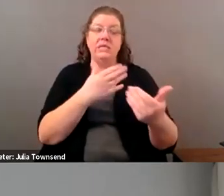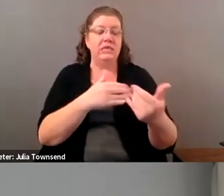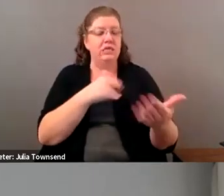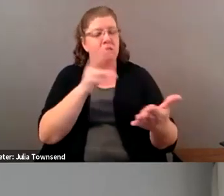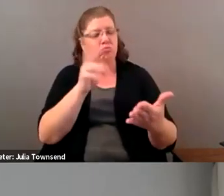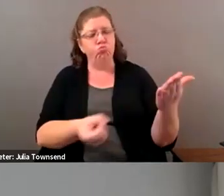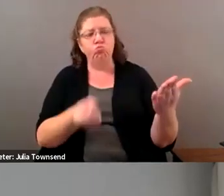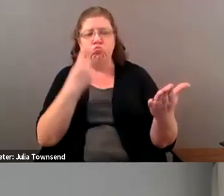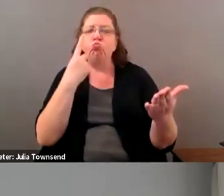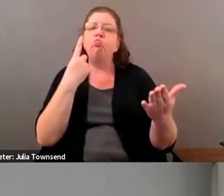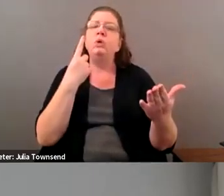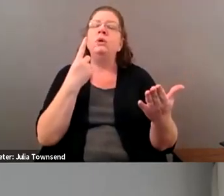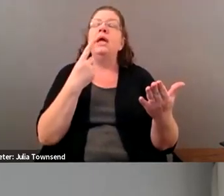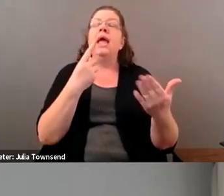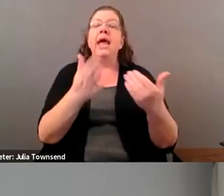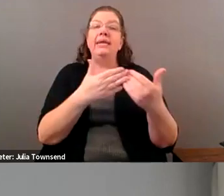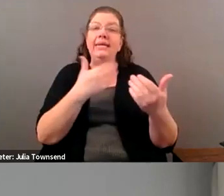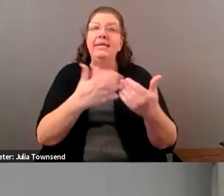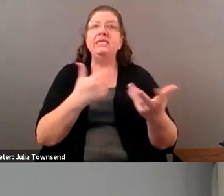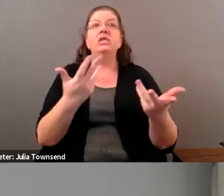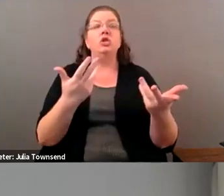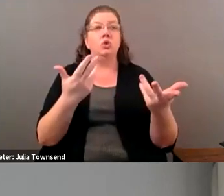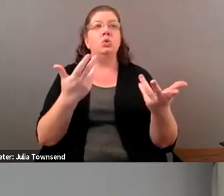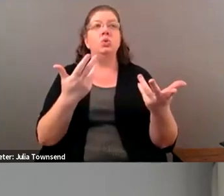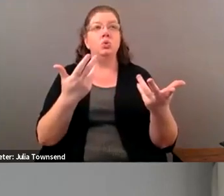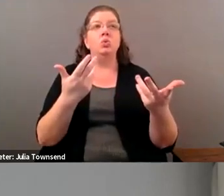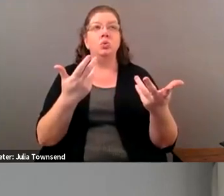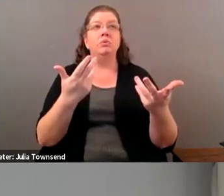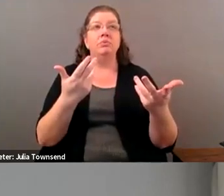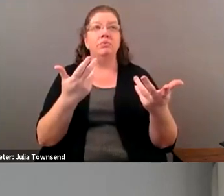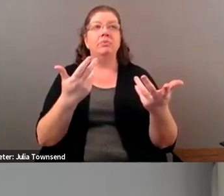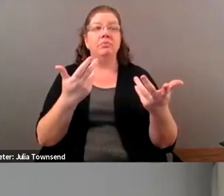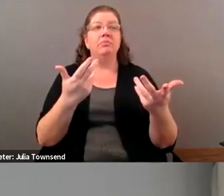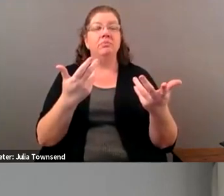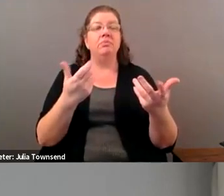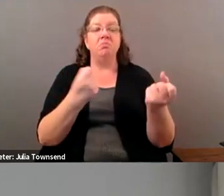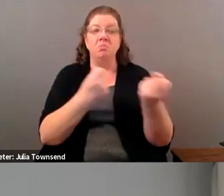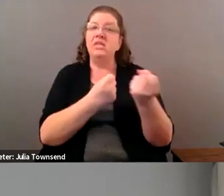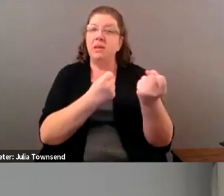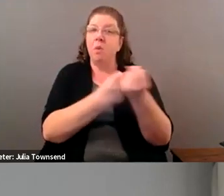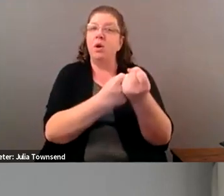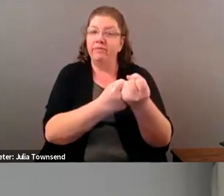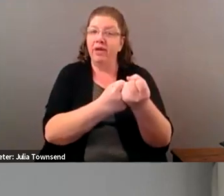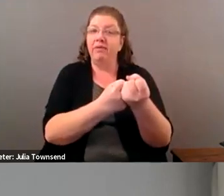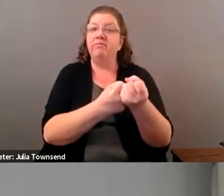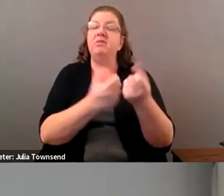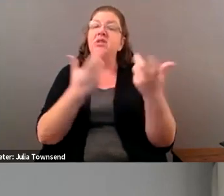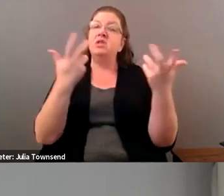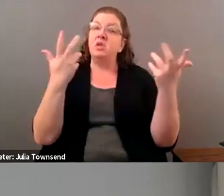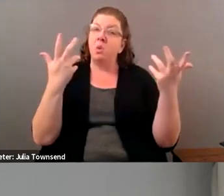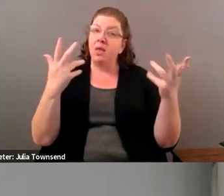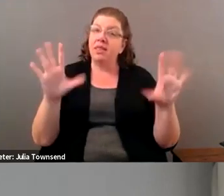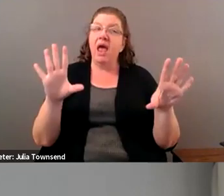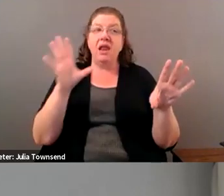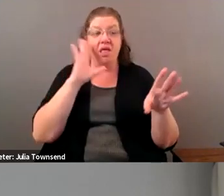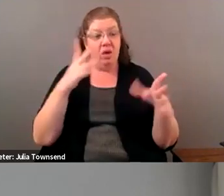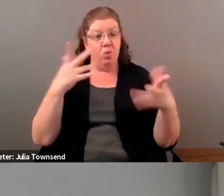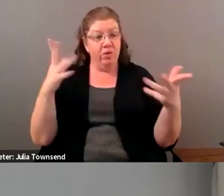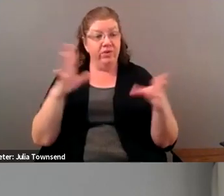presentado esta noche también y me parece que el acuerdo fue bastante fácil de entender diría también